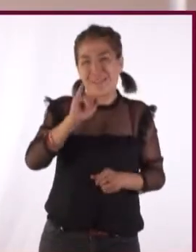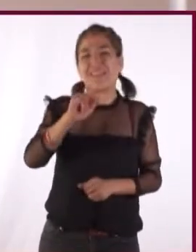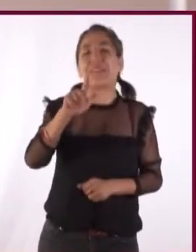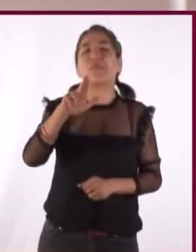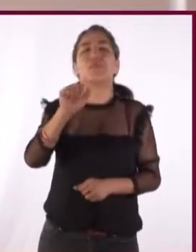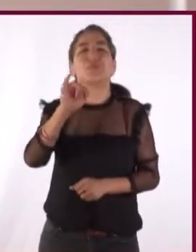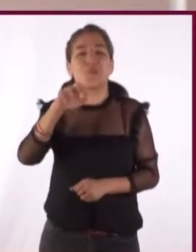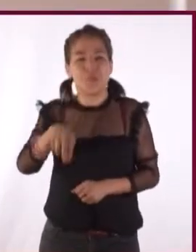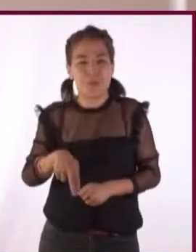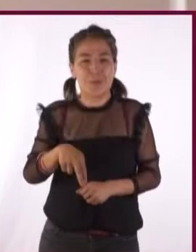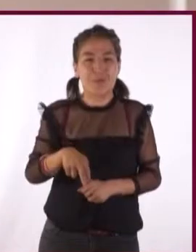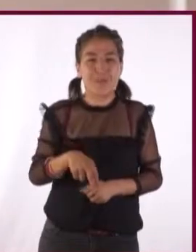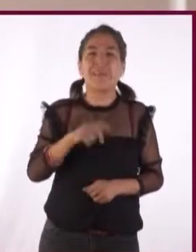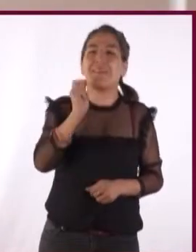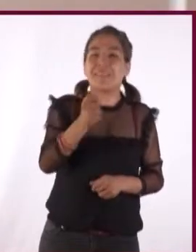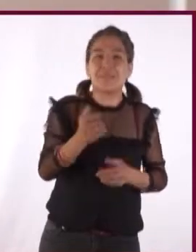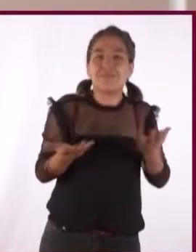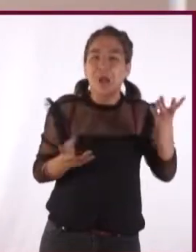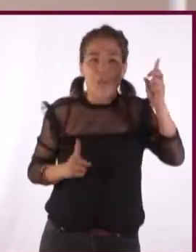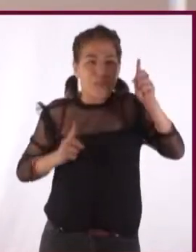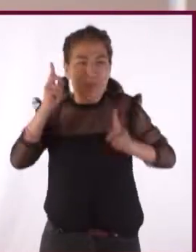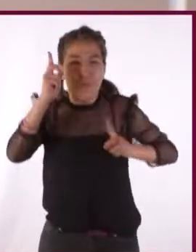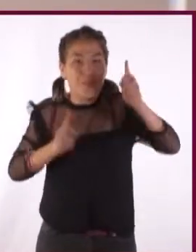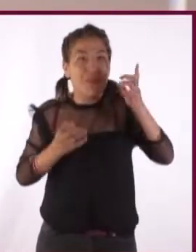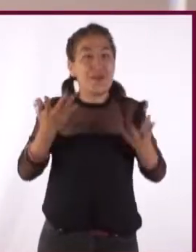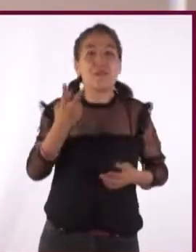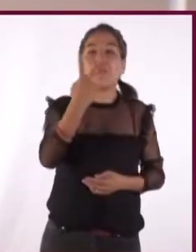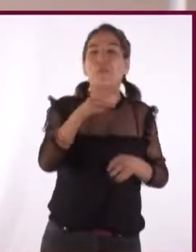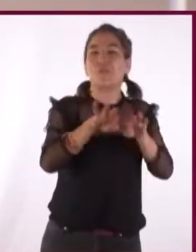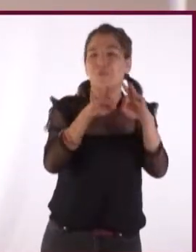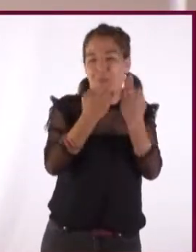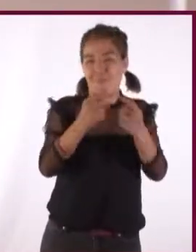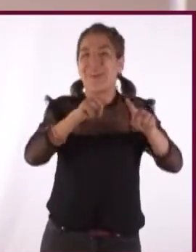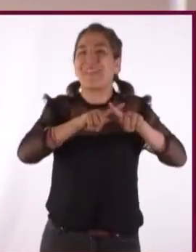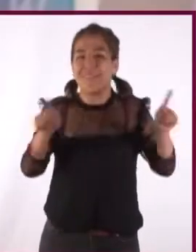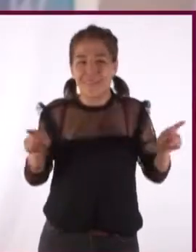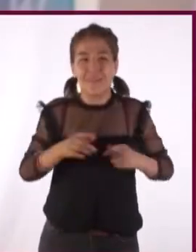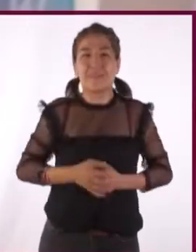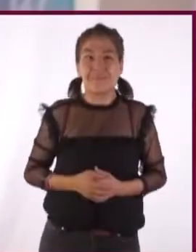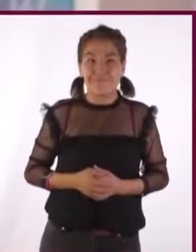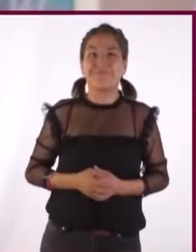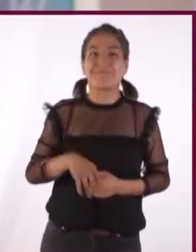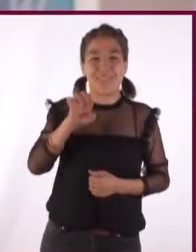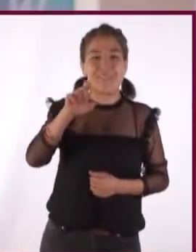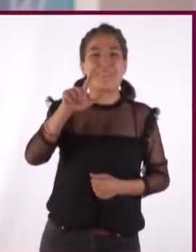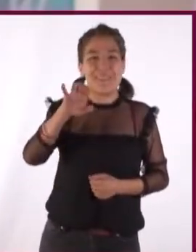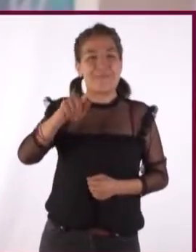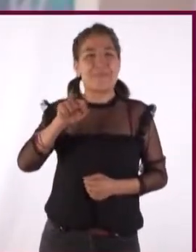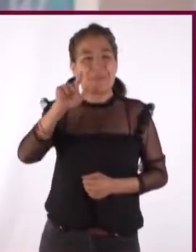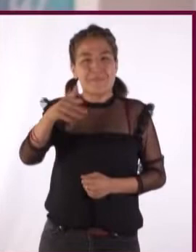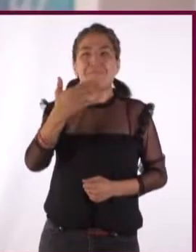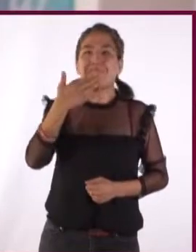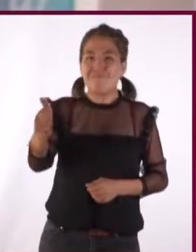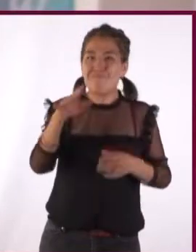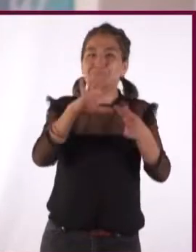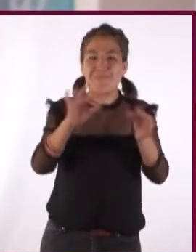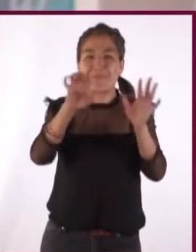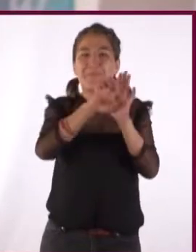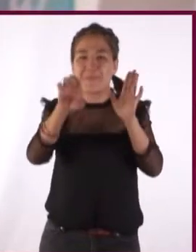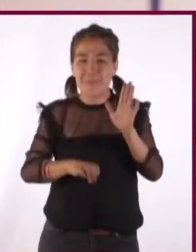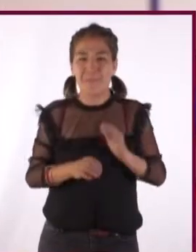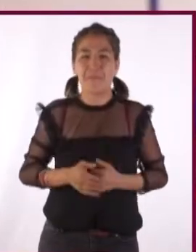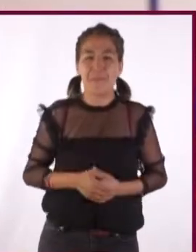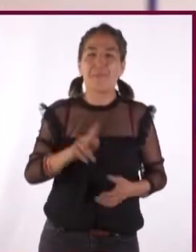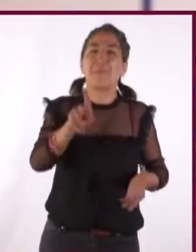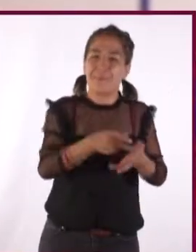ilusión óptica de tipo ambiguo, ya que puede ser interpretada de dos maneras diferentes. Elemental, amigo. Oye, muy buen ejemplo,